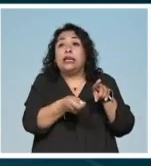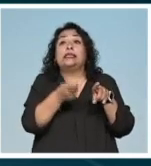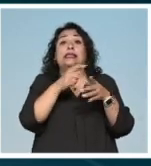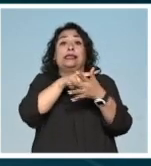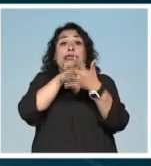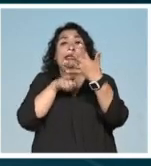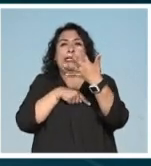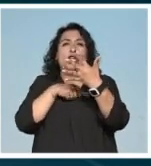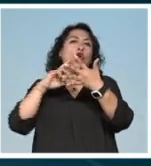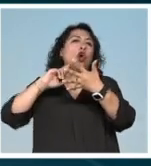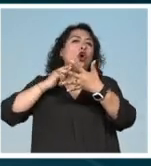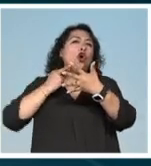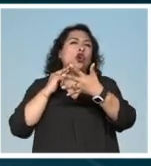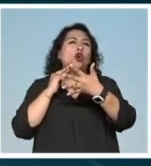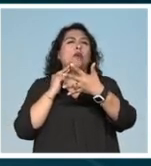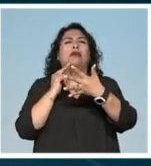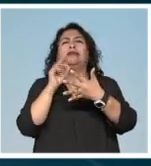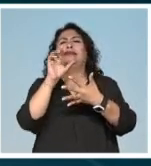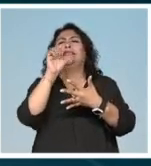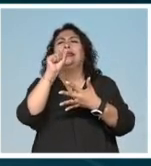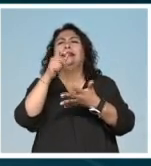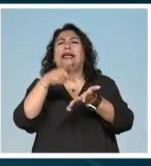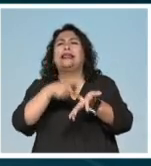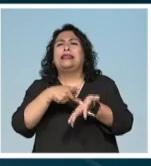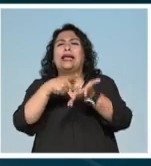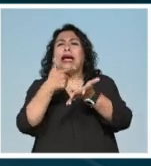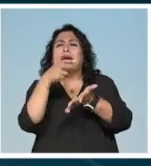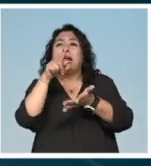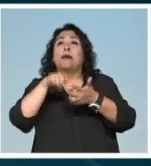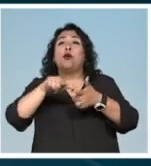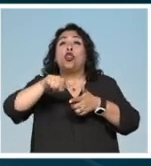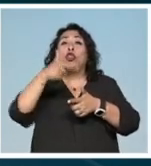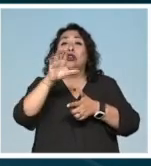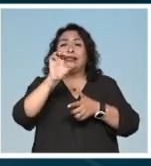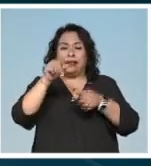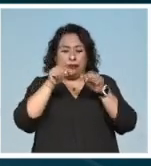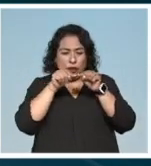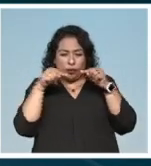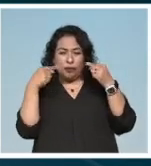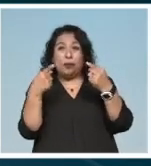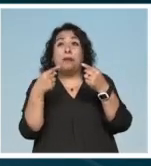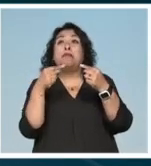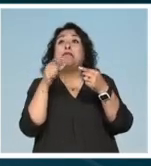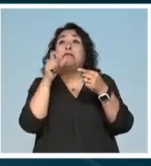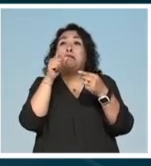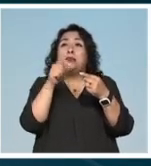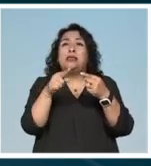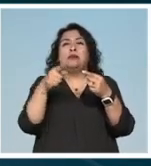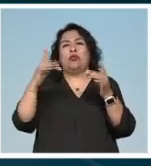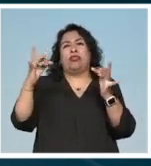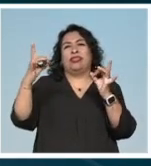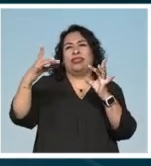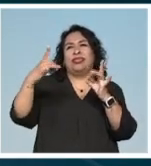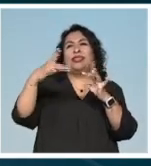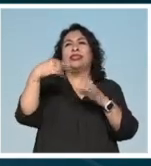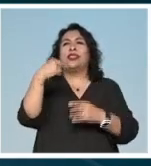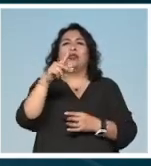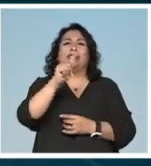5 microrobots de menos de 60 gramos y 12 centímetros de diámetro, así como un módulo de despliegue y telecomunicaciones